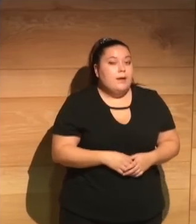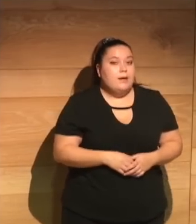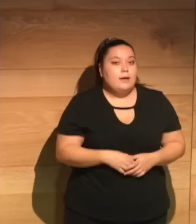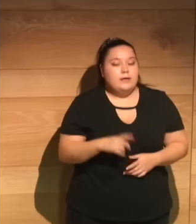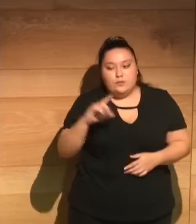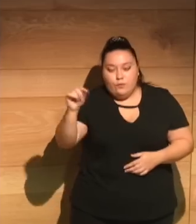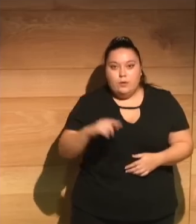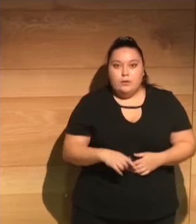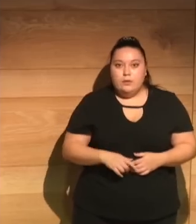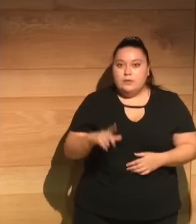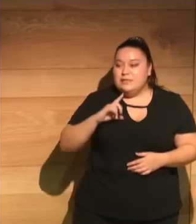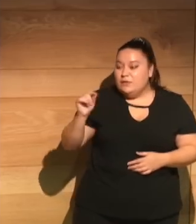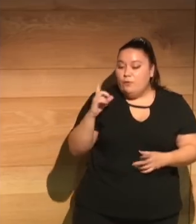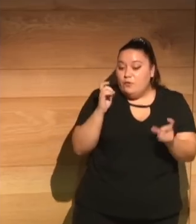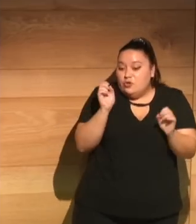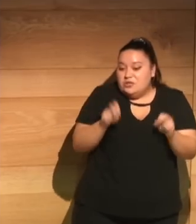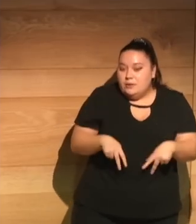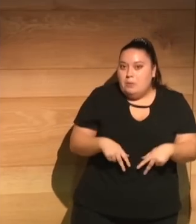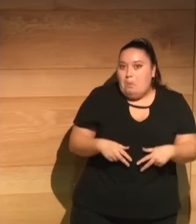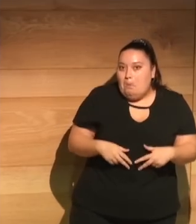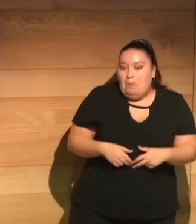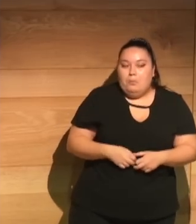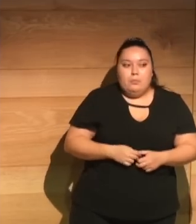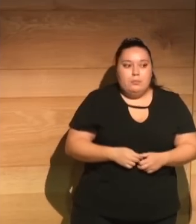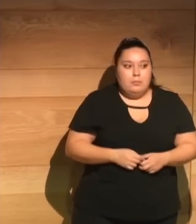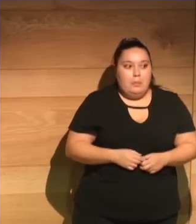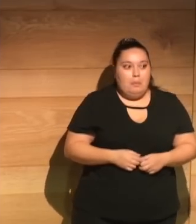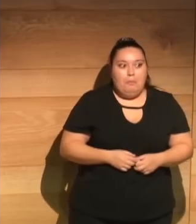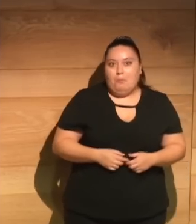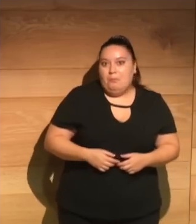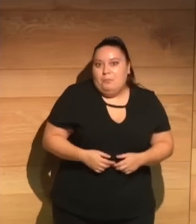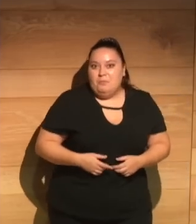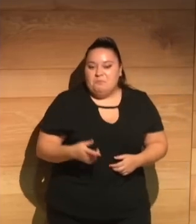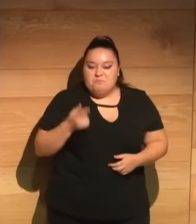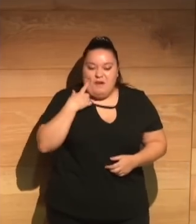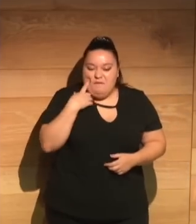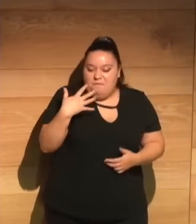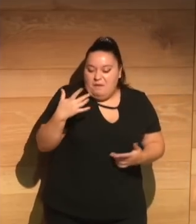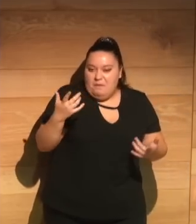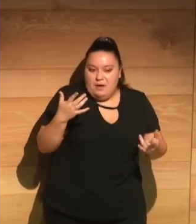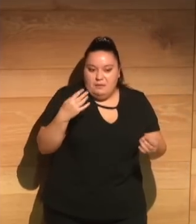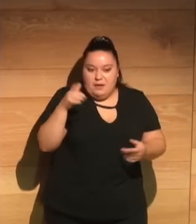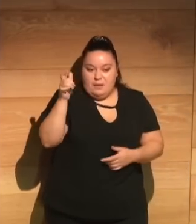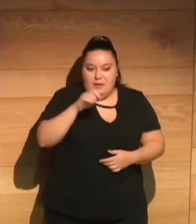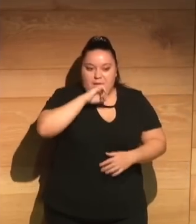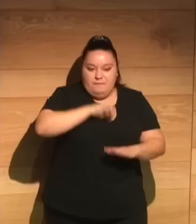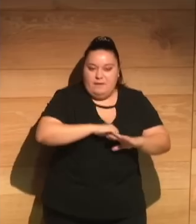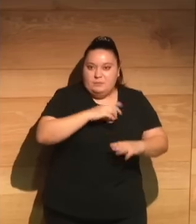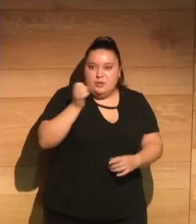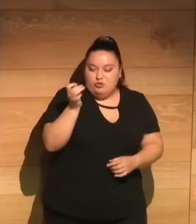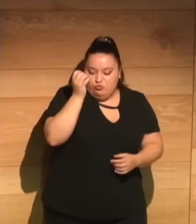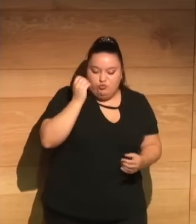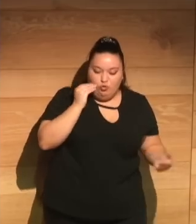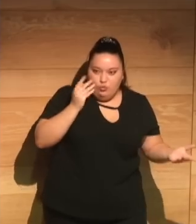Y se fue el tipo sin hacer foto. Digo, pero tú... Digo, gentuza, digo, gentuza. Vaya fans tonto que tengo. Lo que es